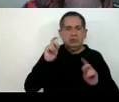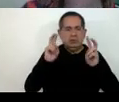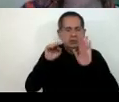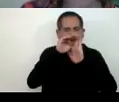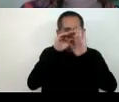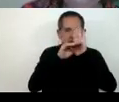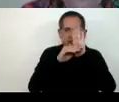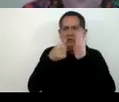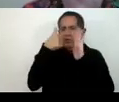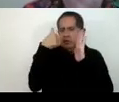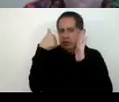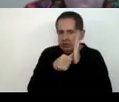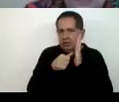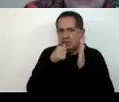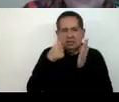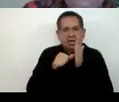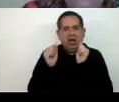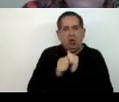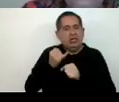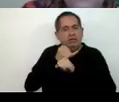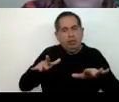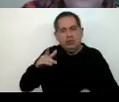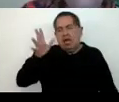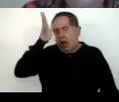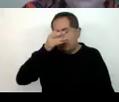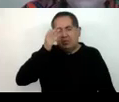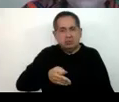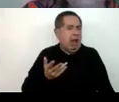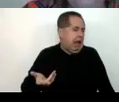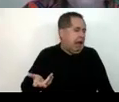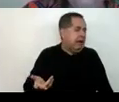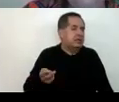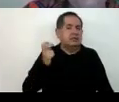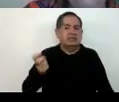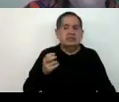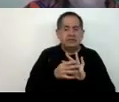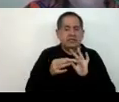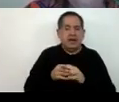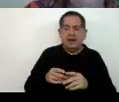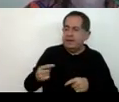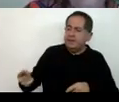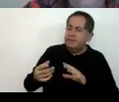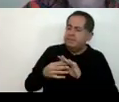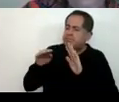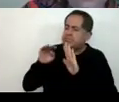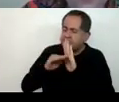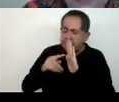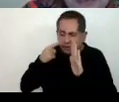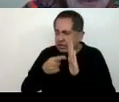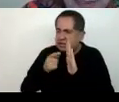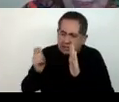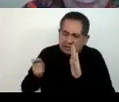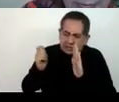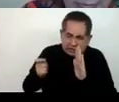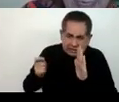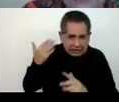Consentimiento Válidamente Informado. Y bueno, pues no es más que saber qué es lo